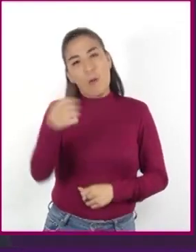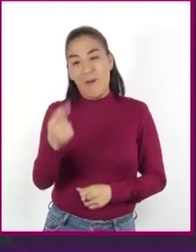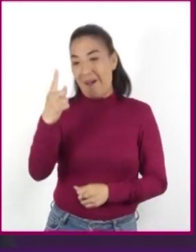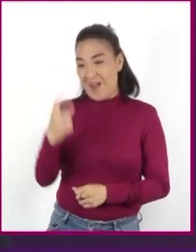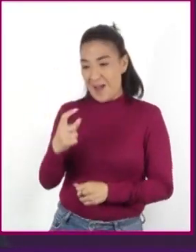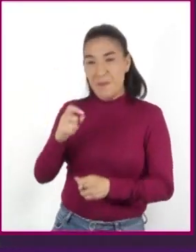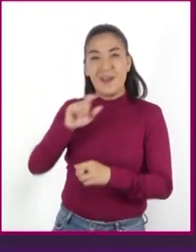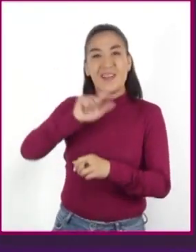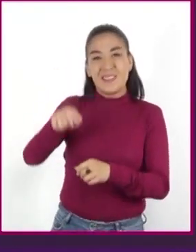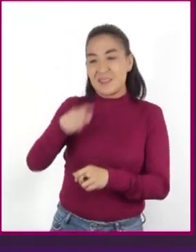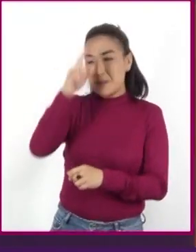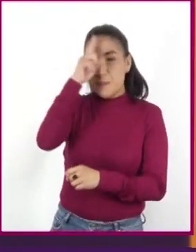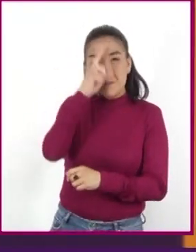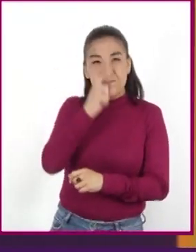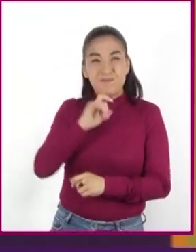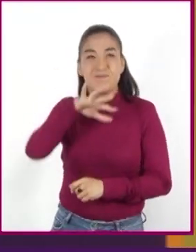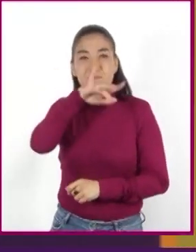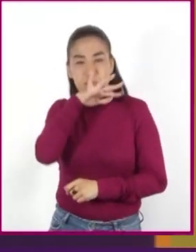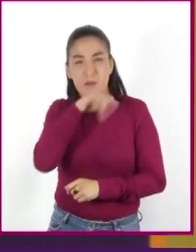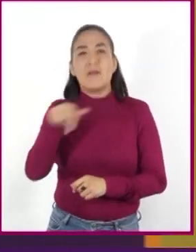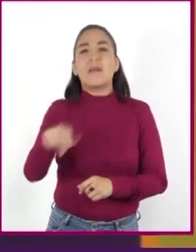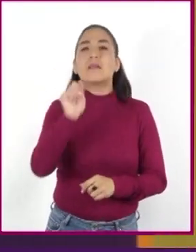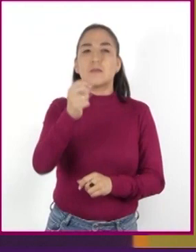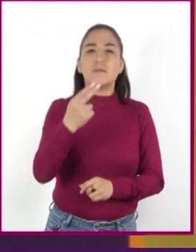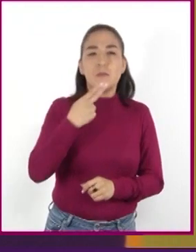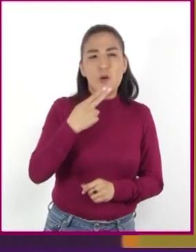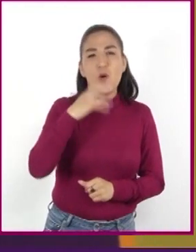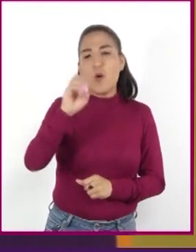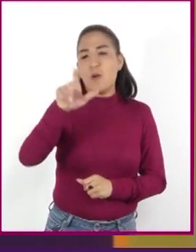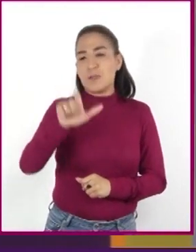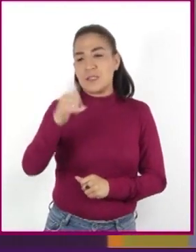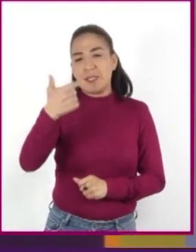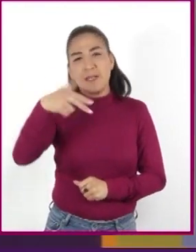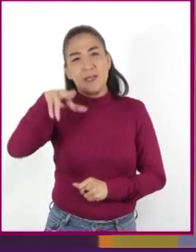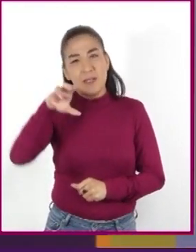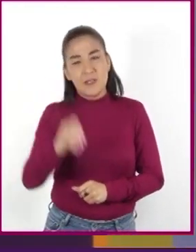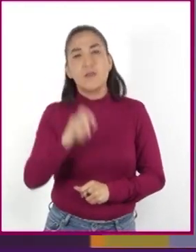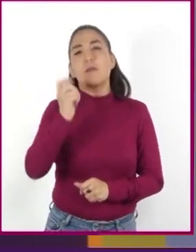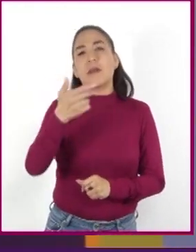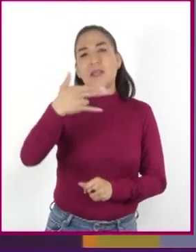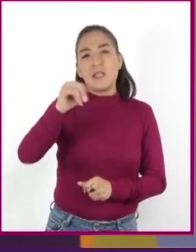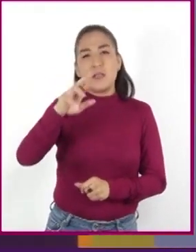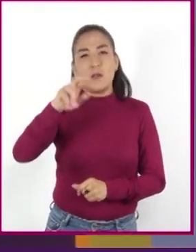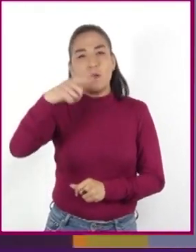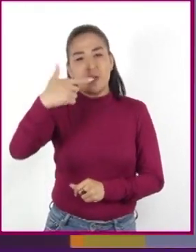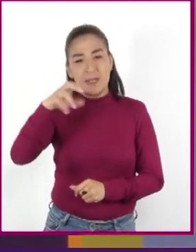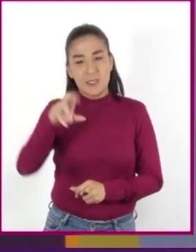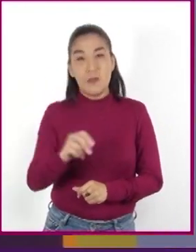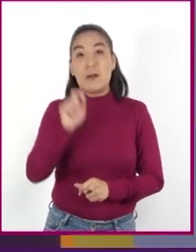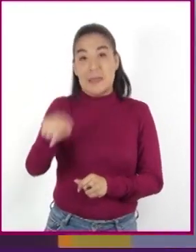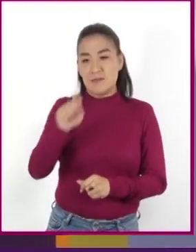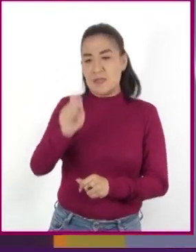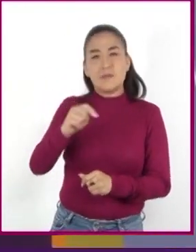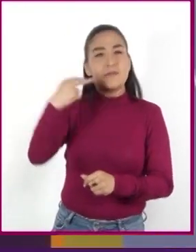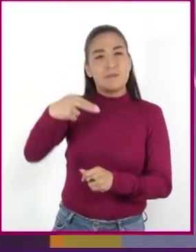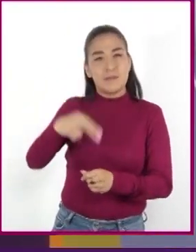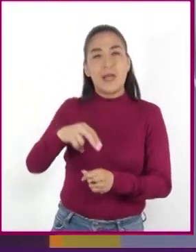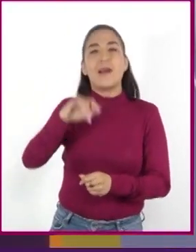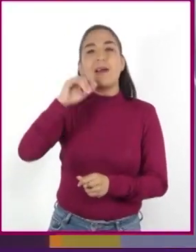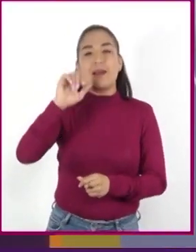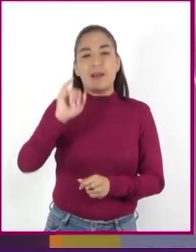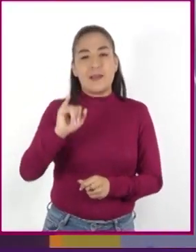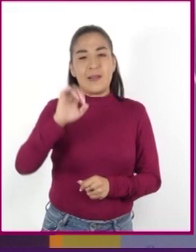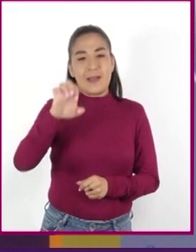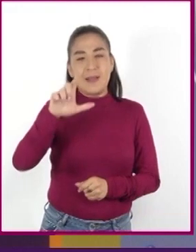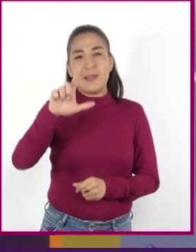podemos obtener oxígeno o hidrógeno por medio de una reacción química llamada electrólisis. Los invitamos a observar